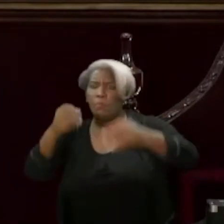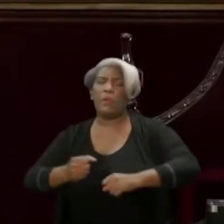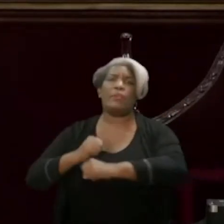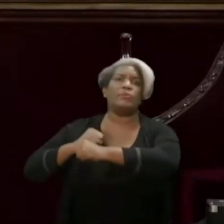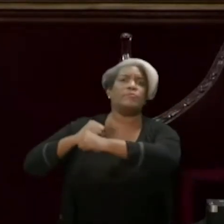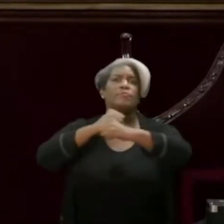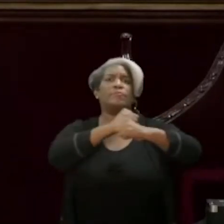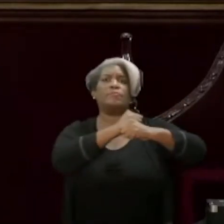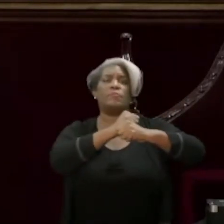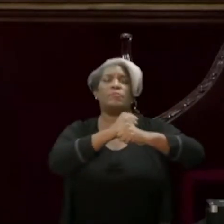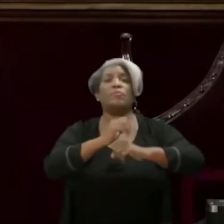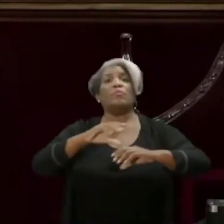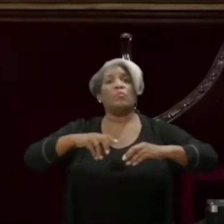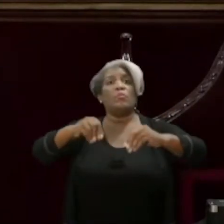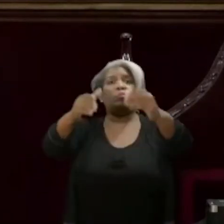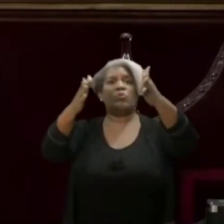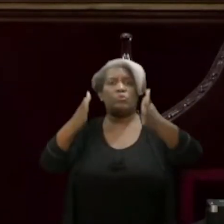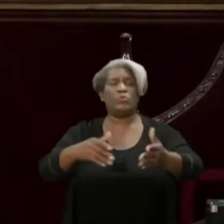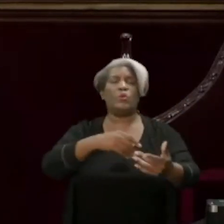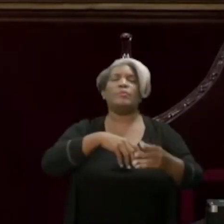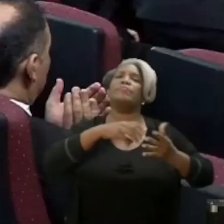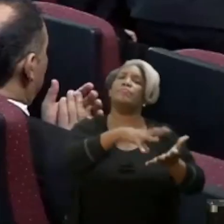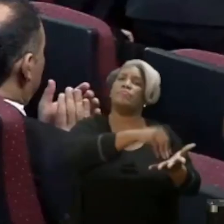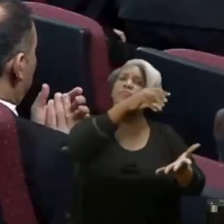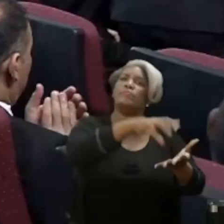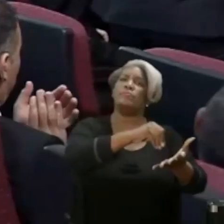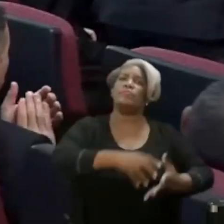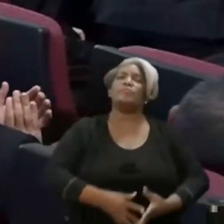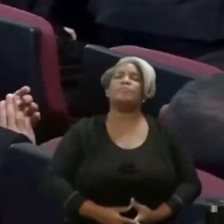proteger a nuestros productores de arroz.